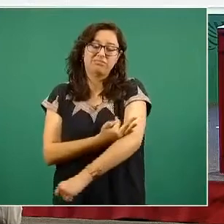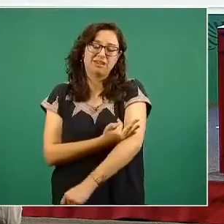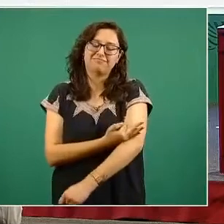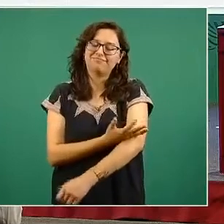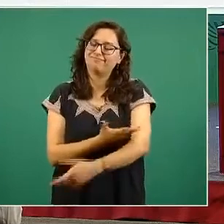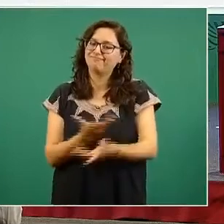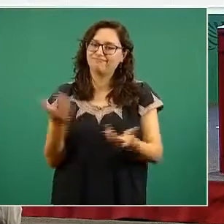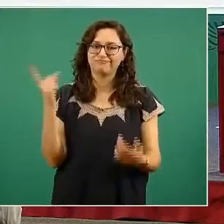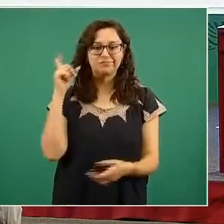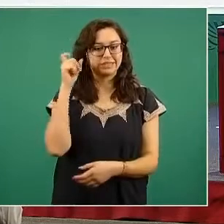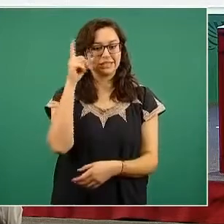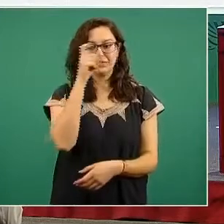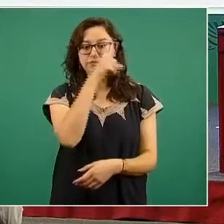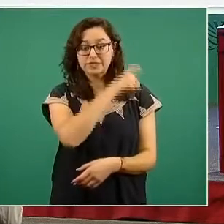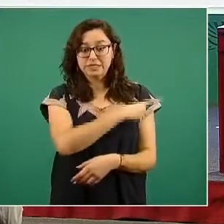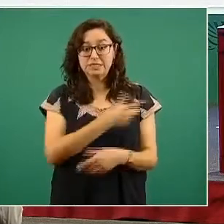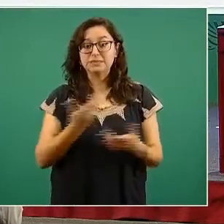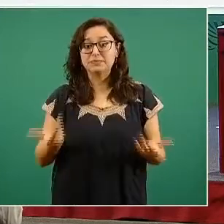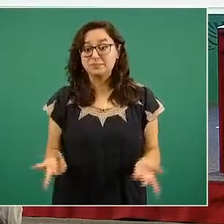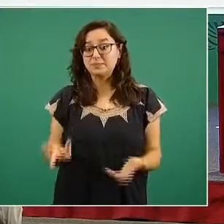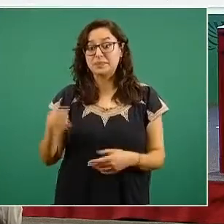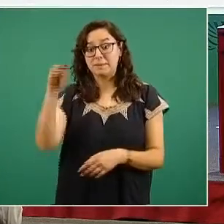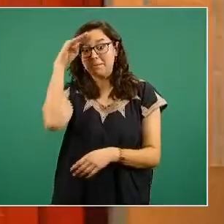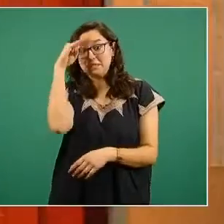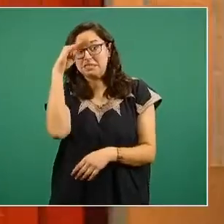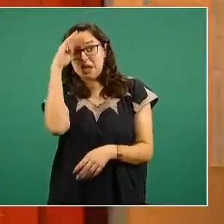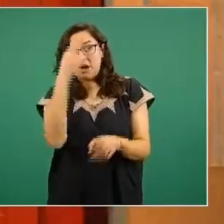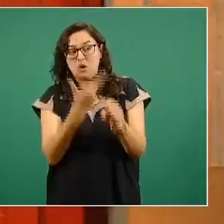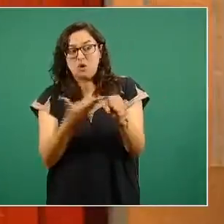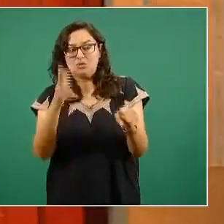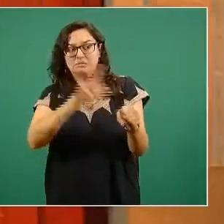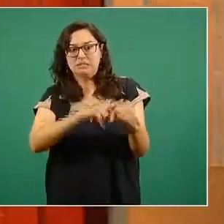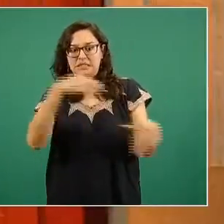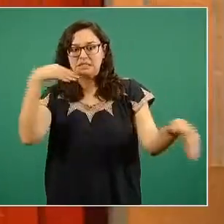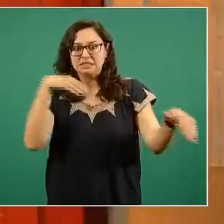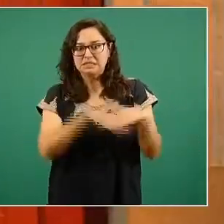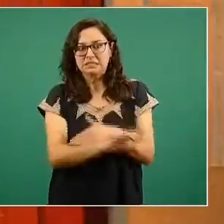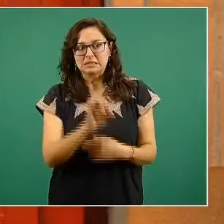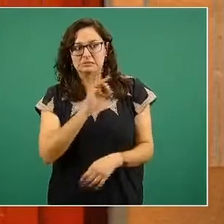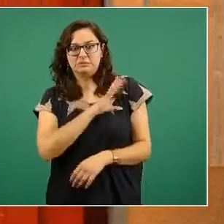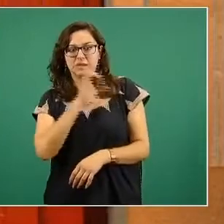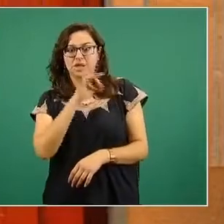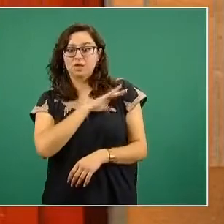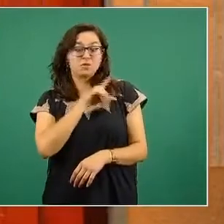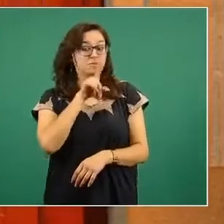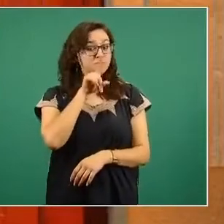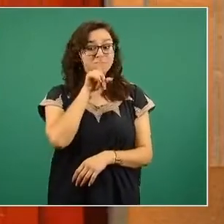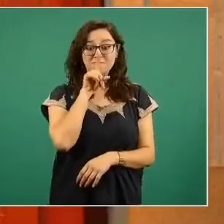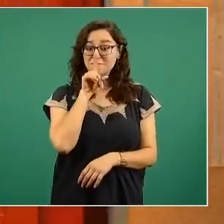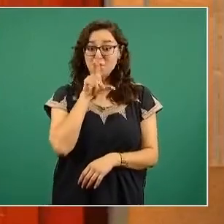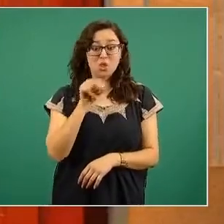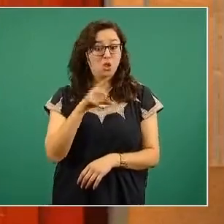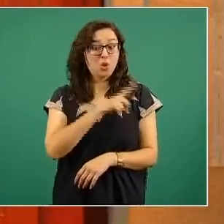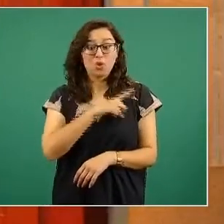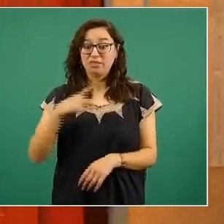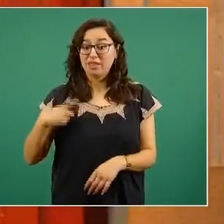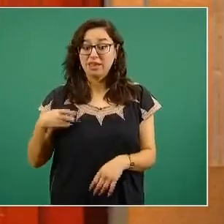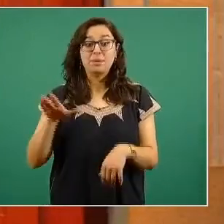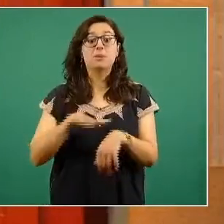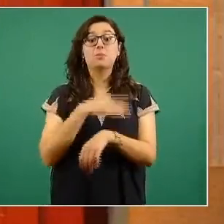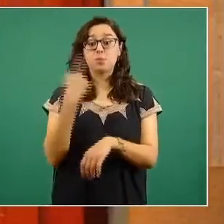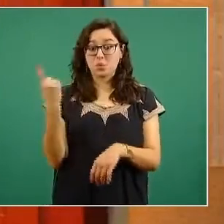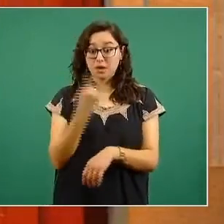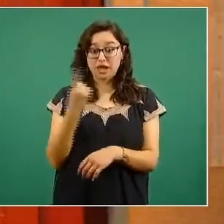tengan miedo de acudir a una hospitalización temprana, no posterguen esta acción, porque esto puede realmente ser